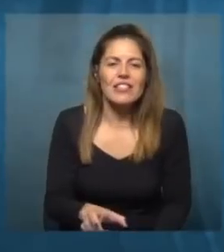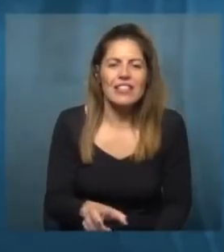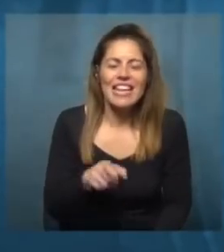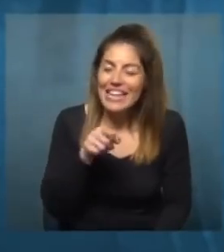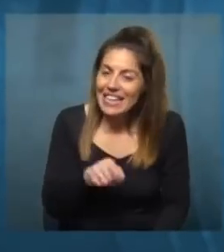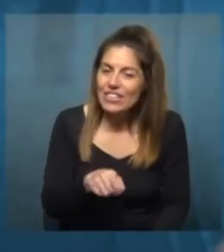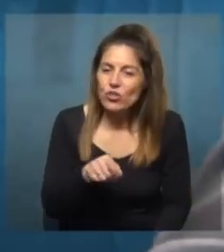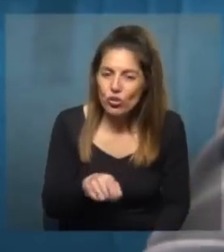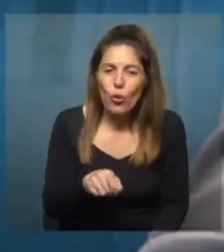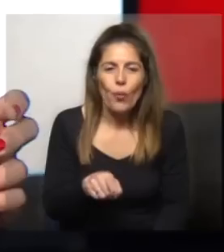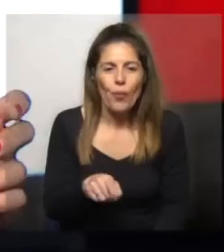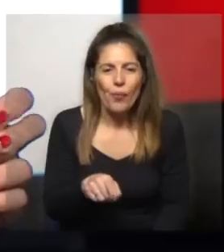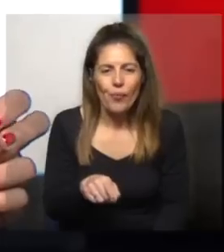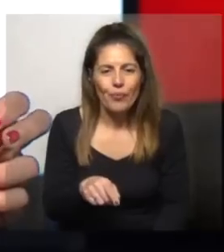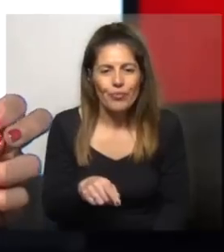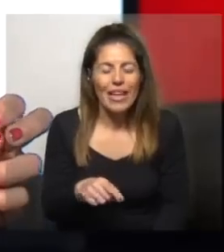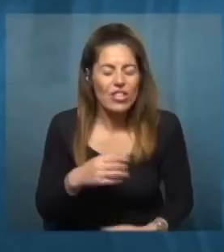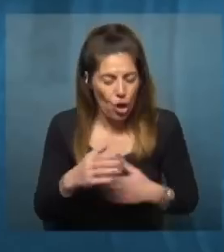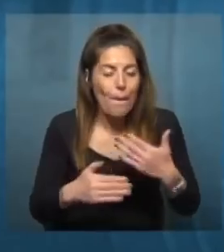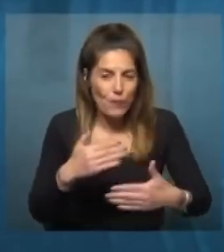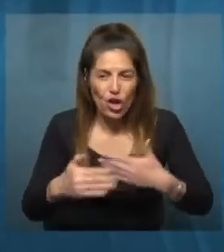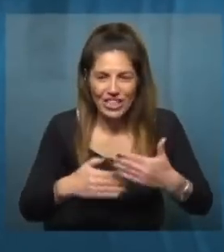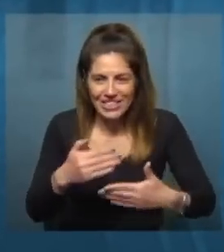es progresista